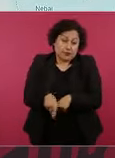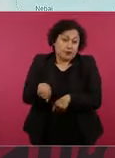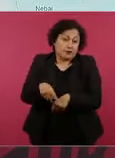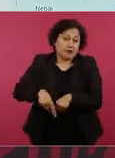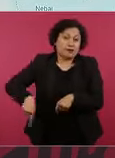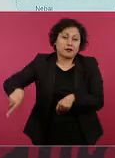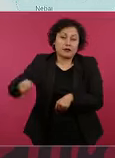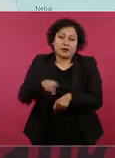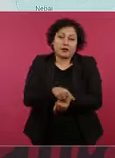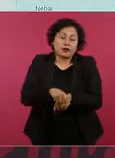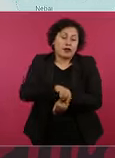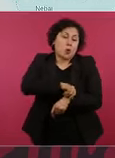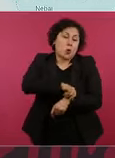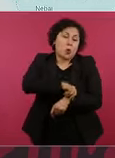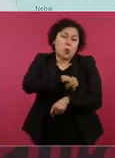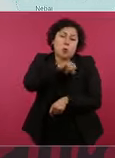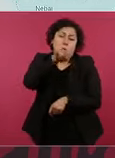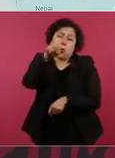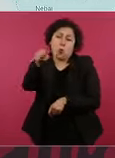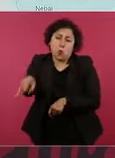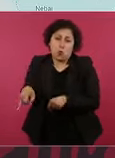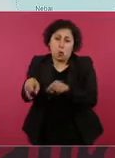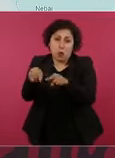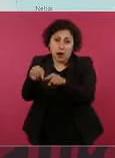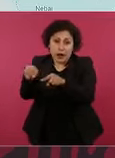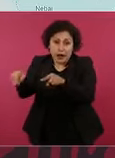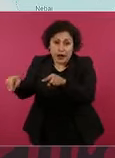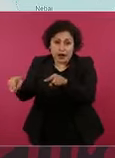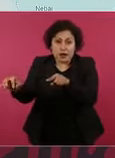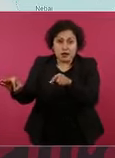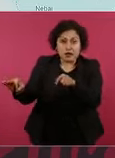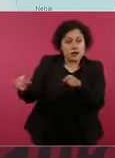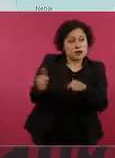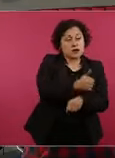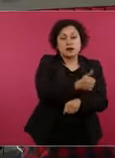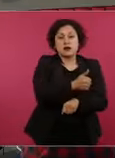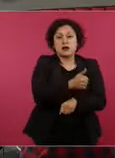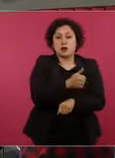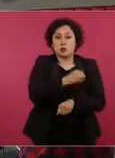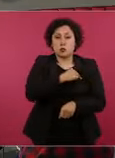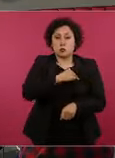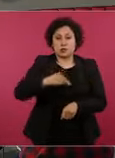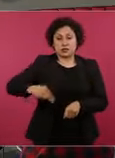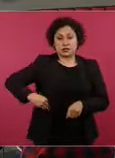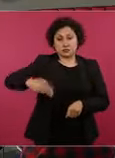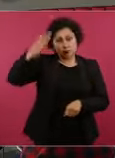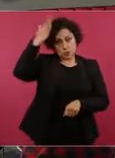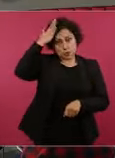para ir a Tuxtla, pues tiene esto como opción,